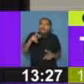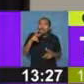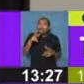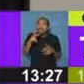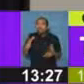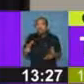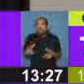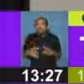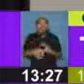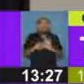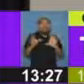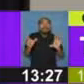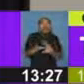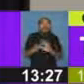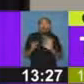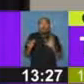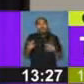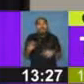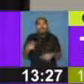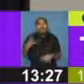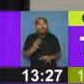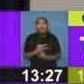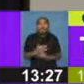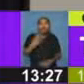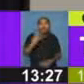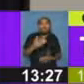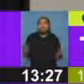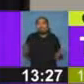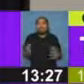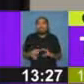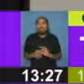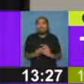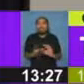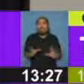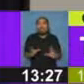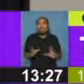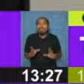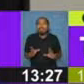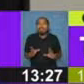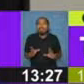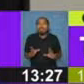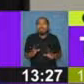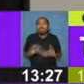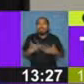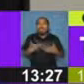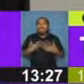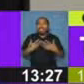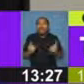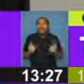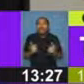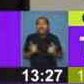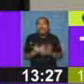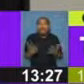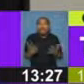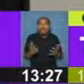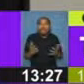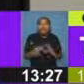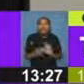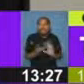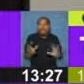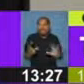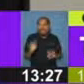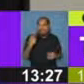libertad estamos así que cuidado con los discursos contradictorios pensemos bien no